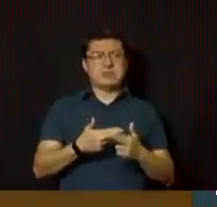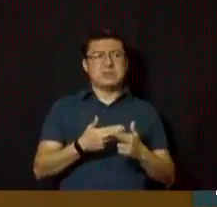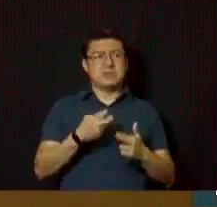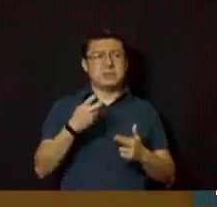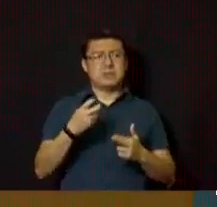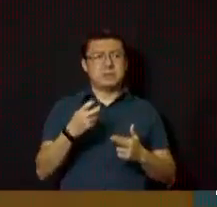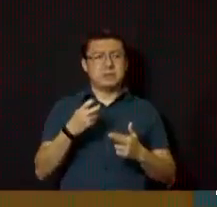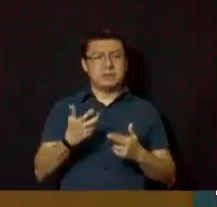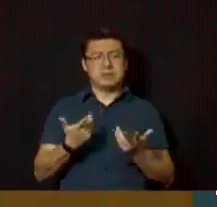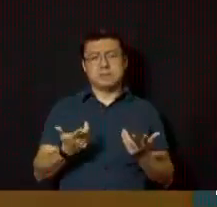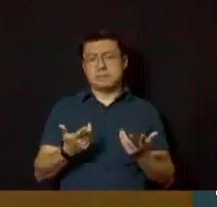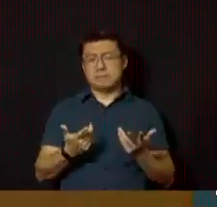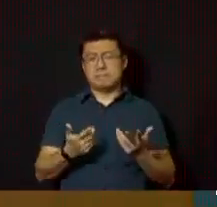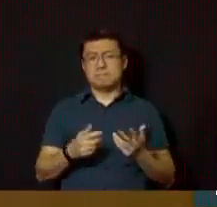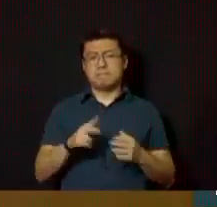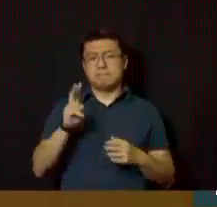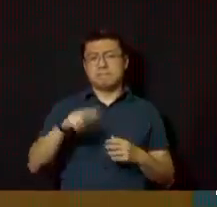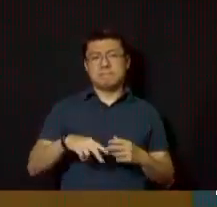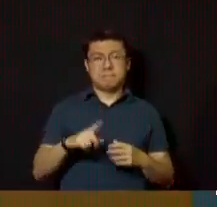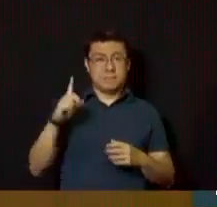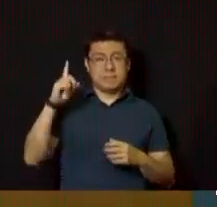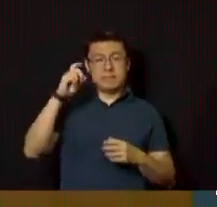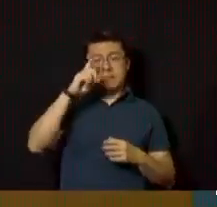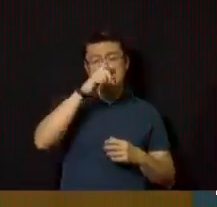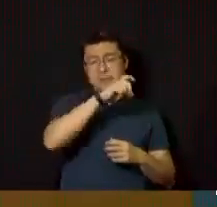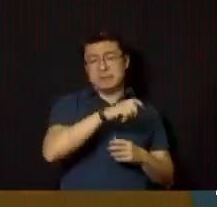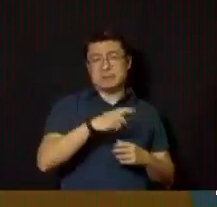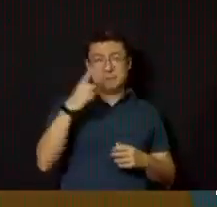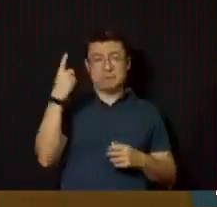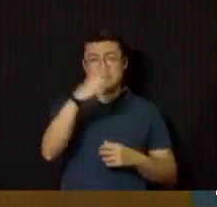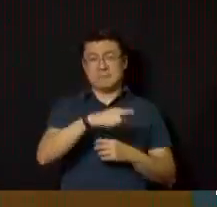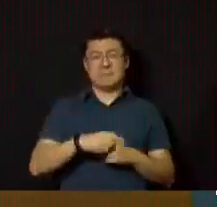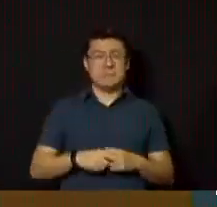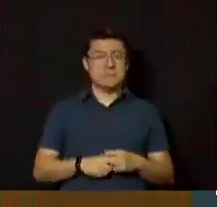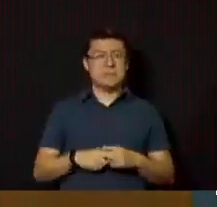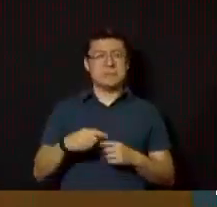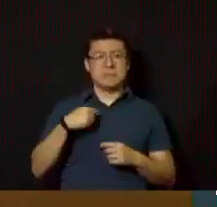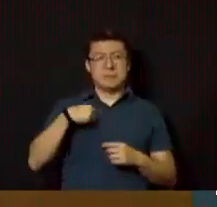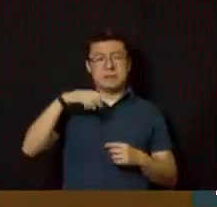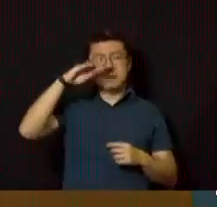mucho daño, ¿no? Hace mucho daño. O sea, yo decía,